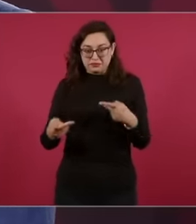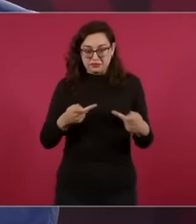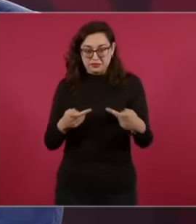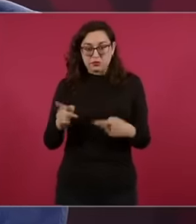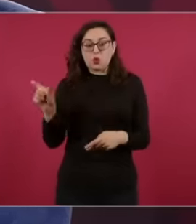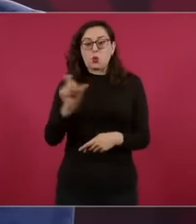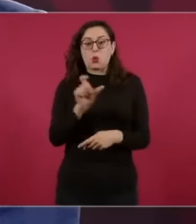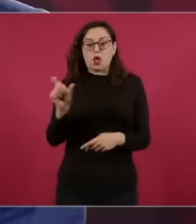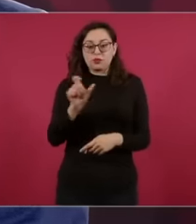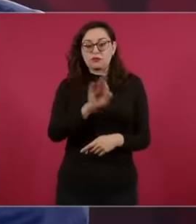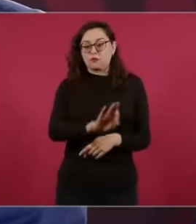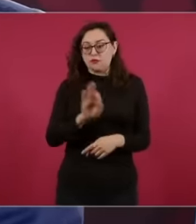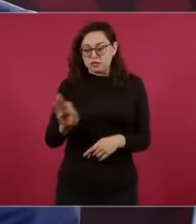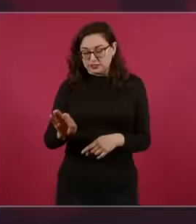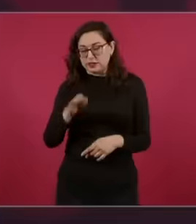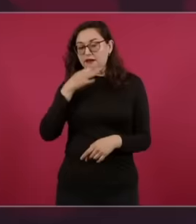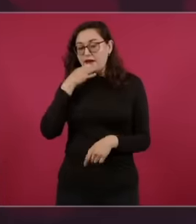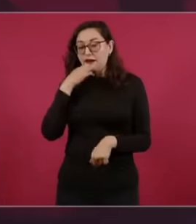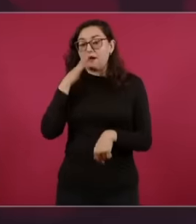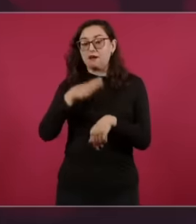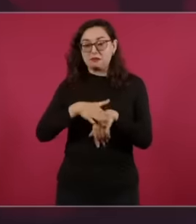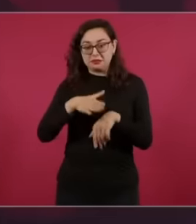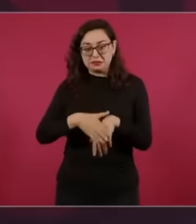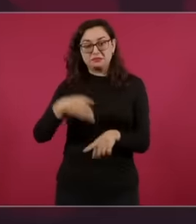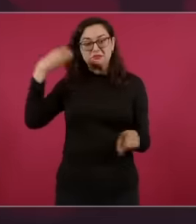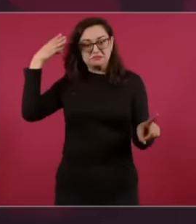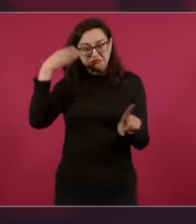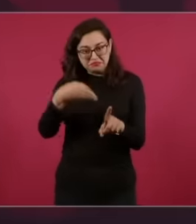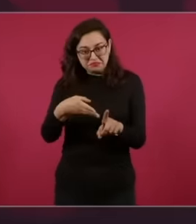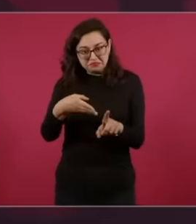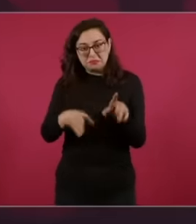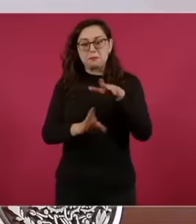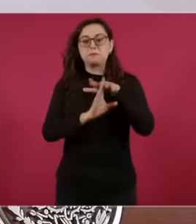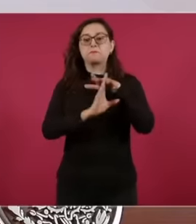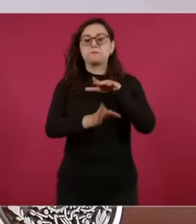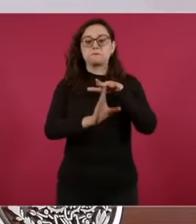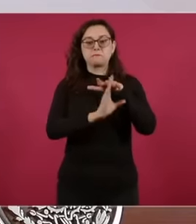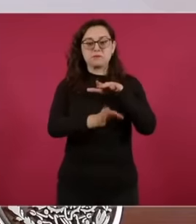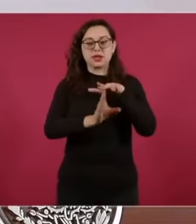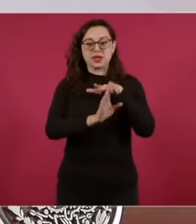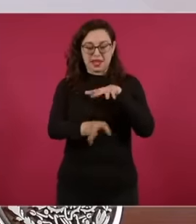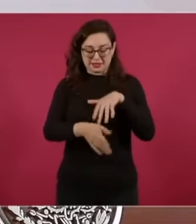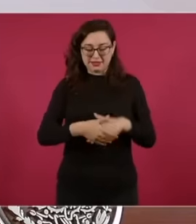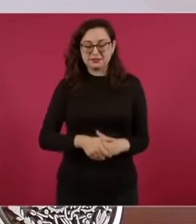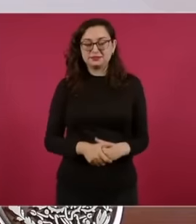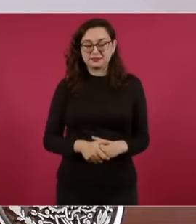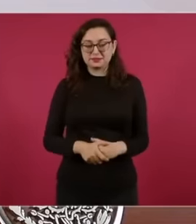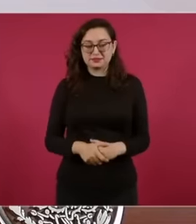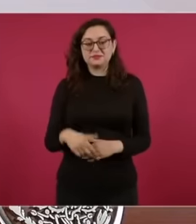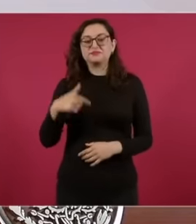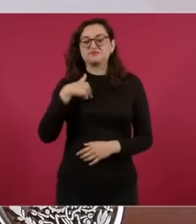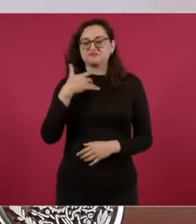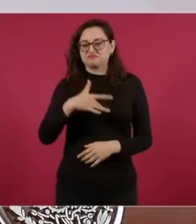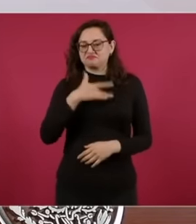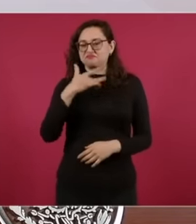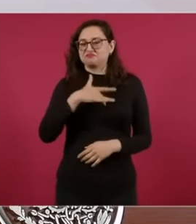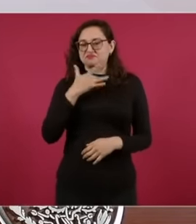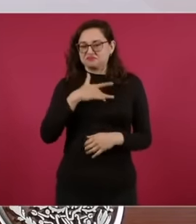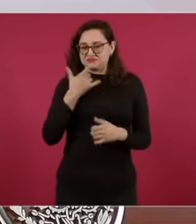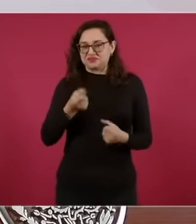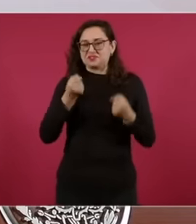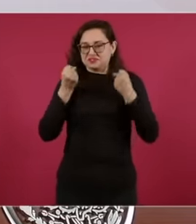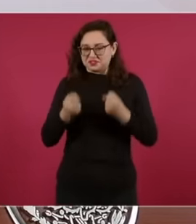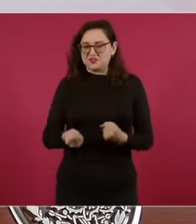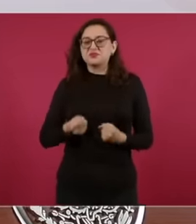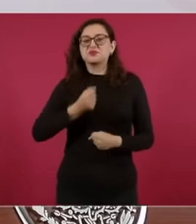día va dedicado a ellos. Y estoy seguro que les